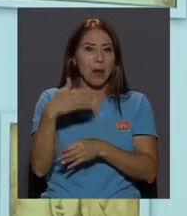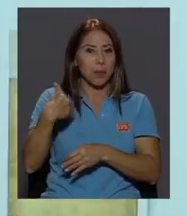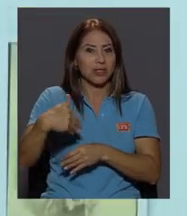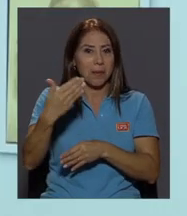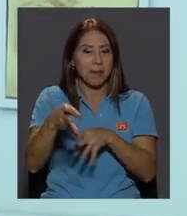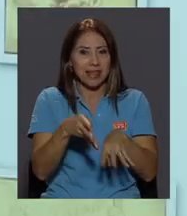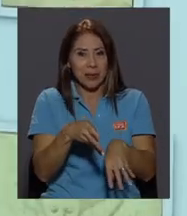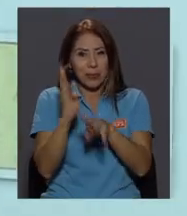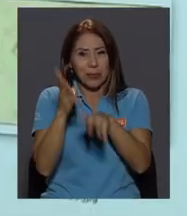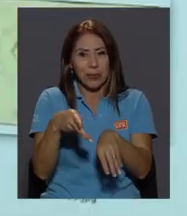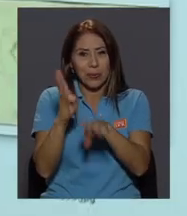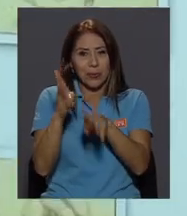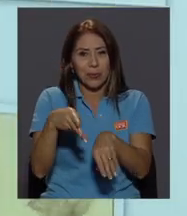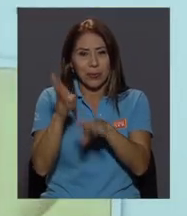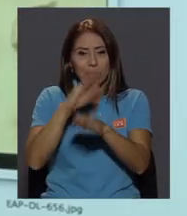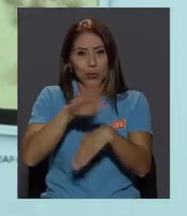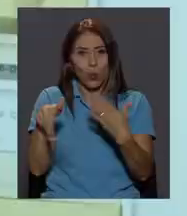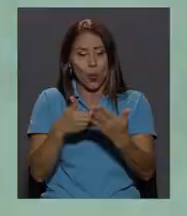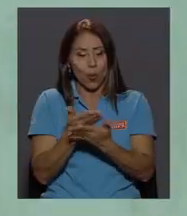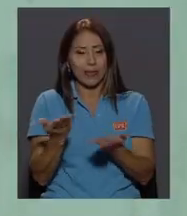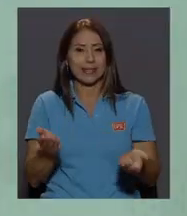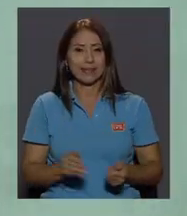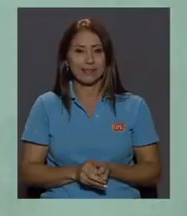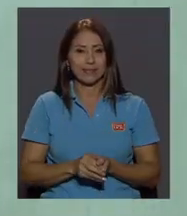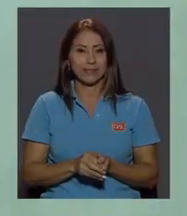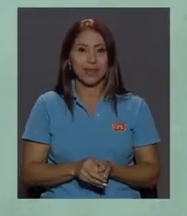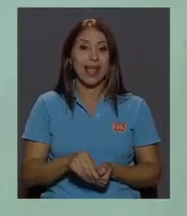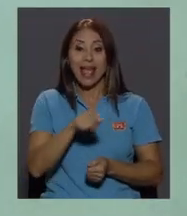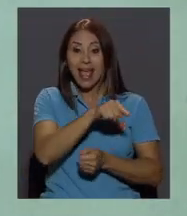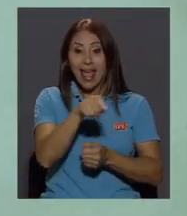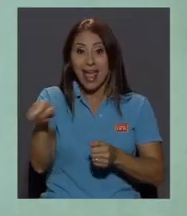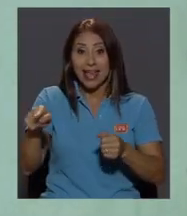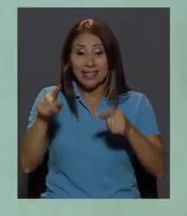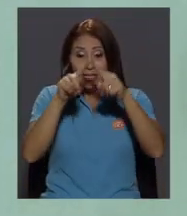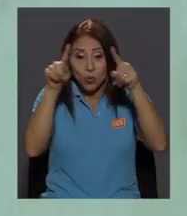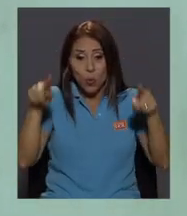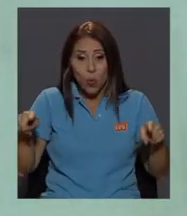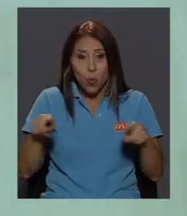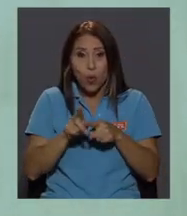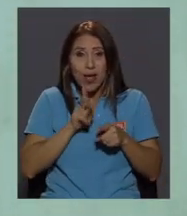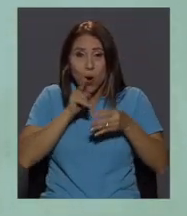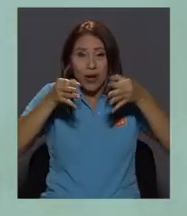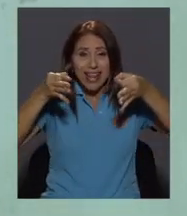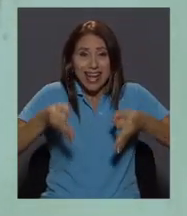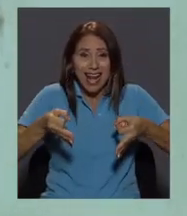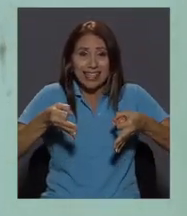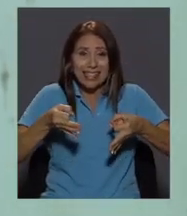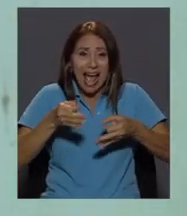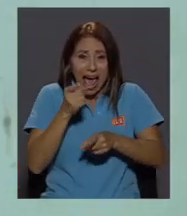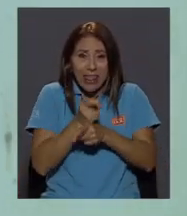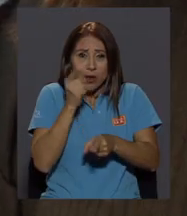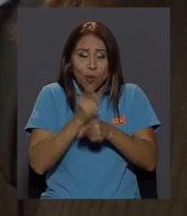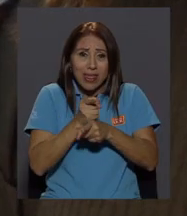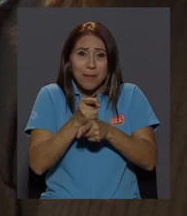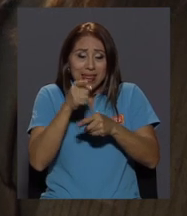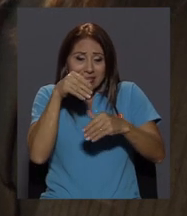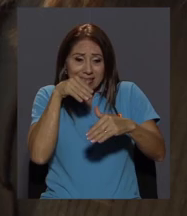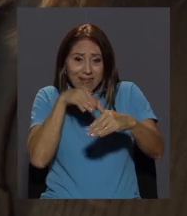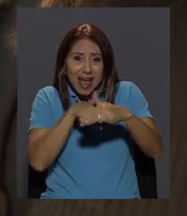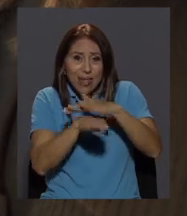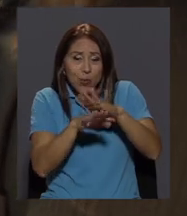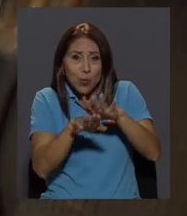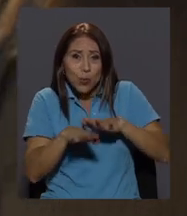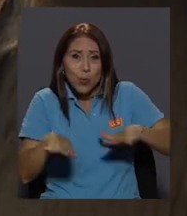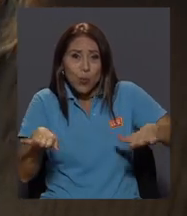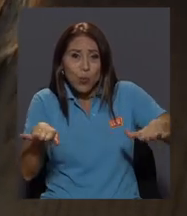subir próximamente todas las obras. Las obras originales se almacenarán adecuadamente en un fondo de estampa de obra